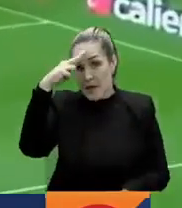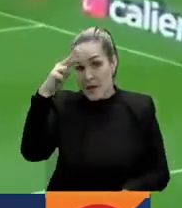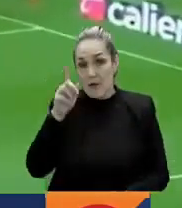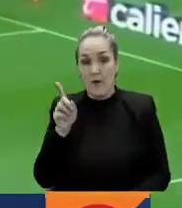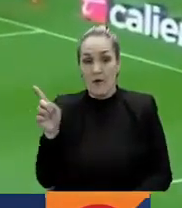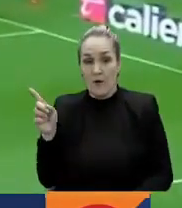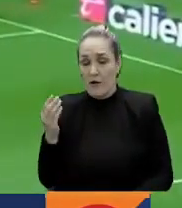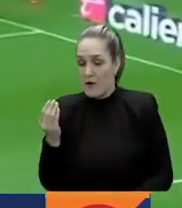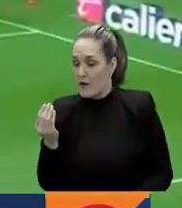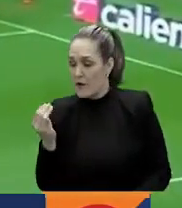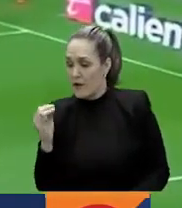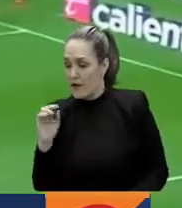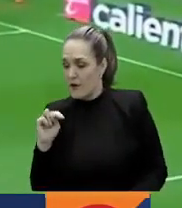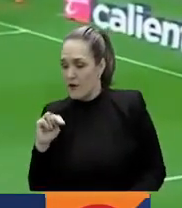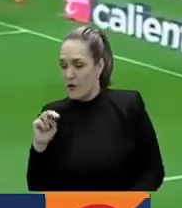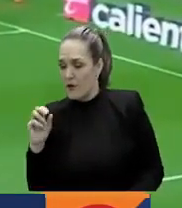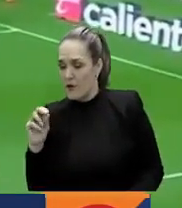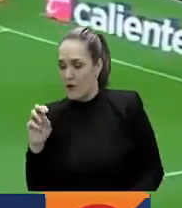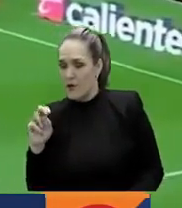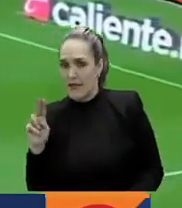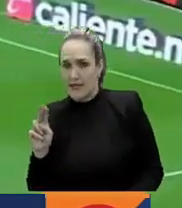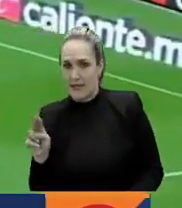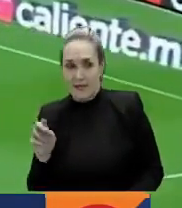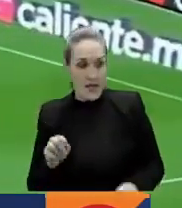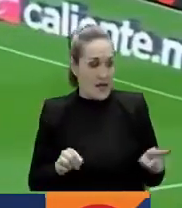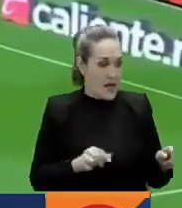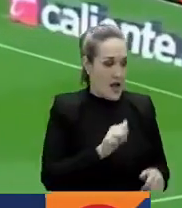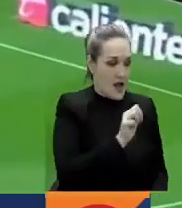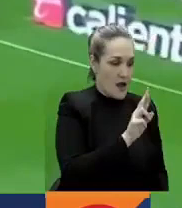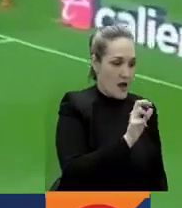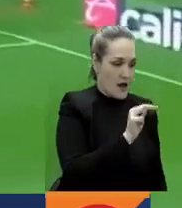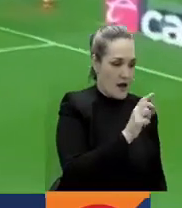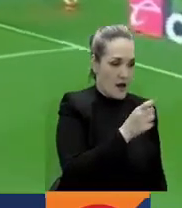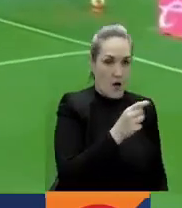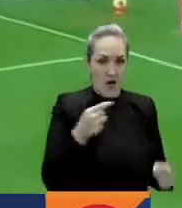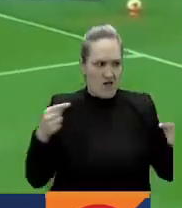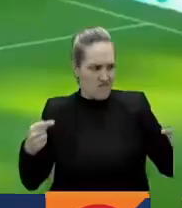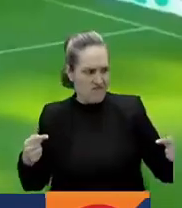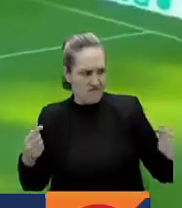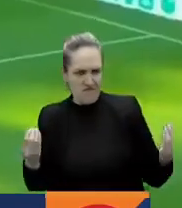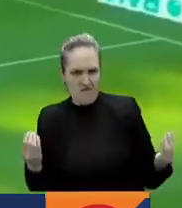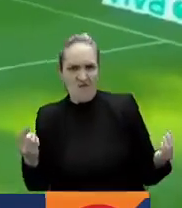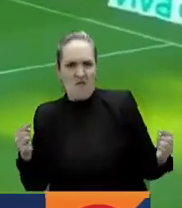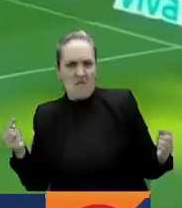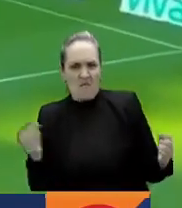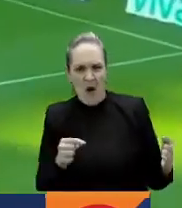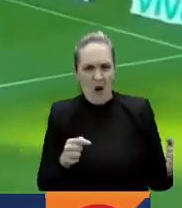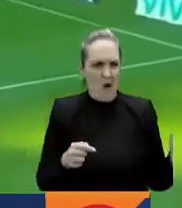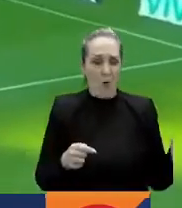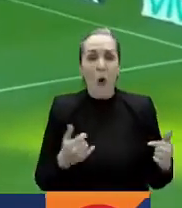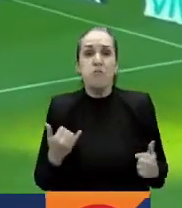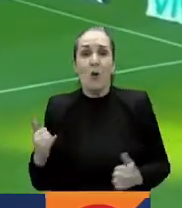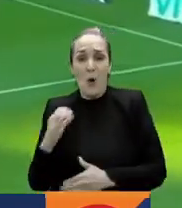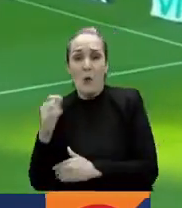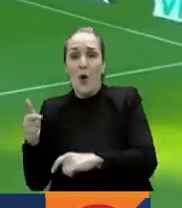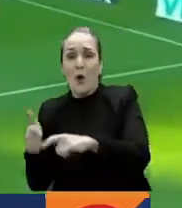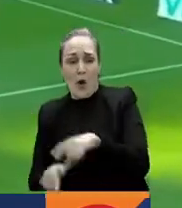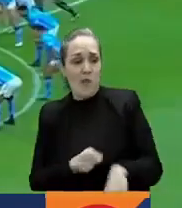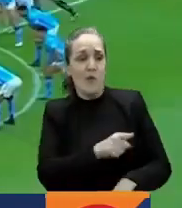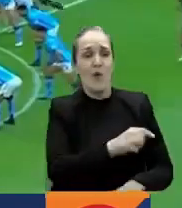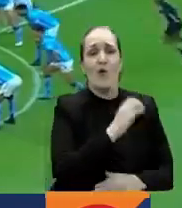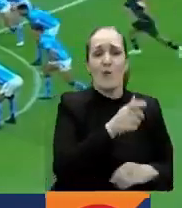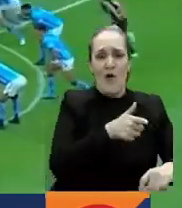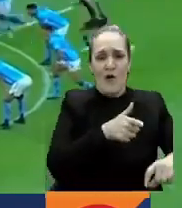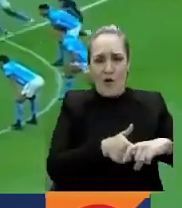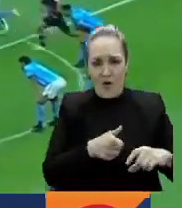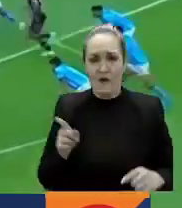Cristian Arango y los dos se reportaron con tantos. Quiñones marcó el 3-0 al 41. Chicho descontó para los Tuzos al 47 y